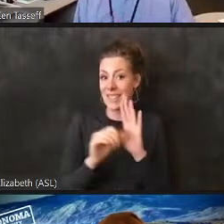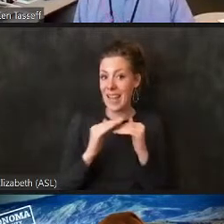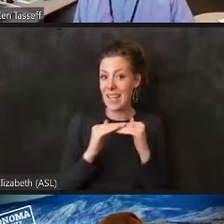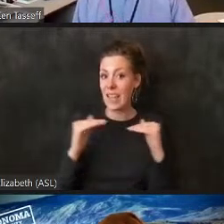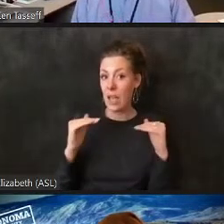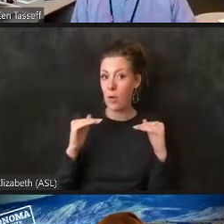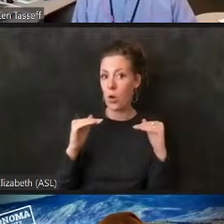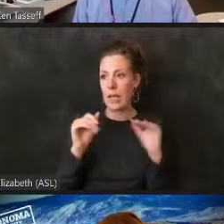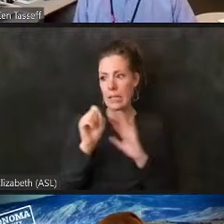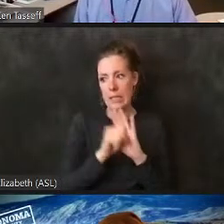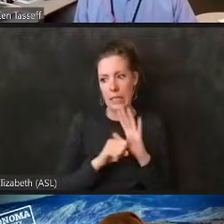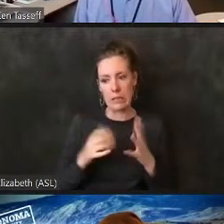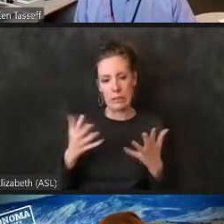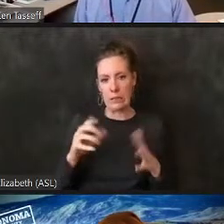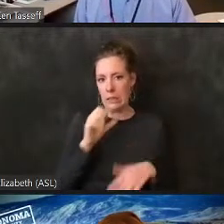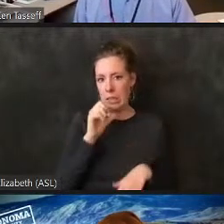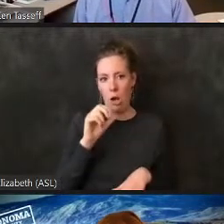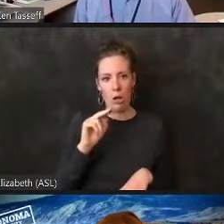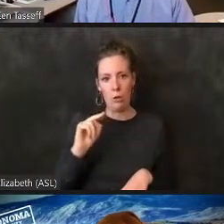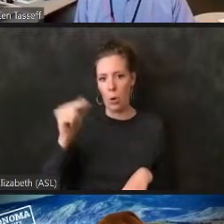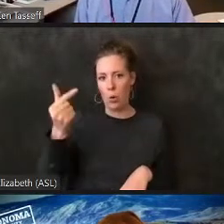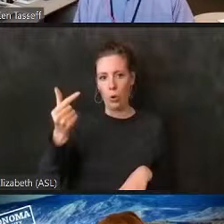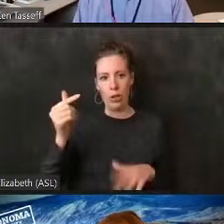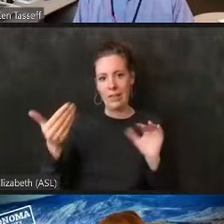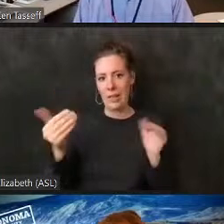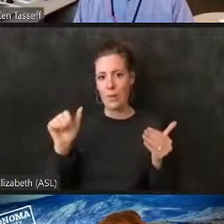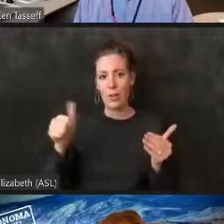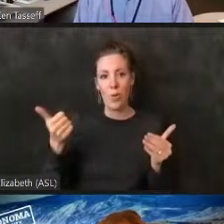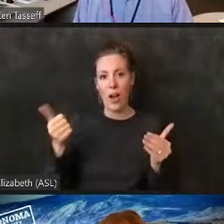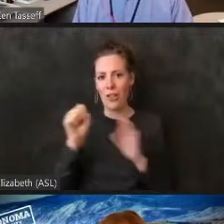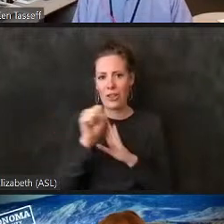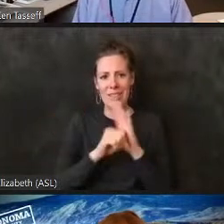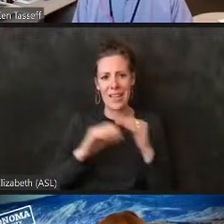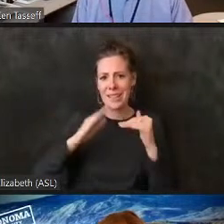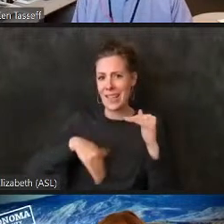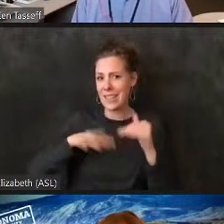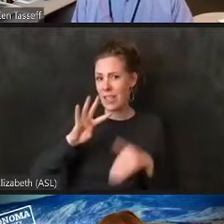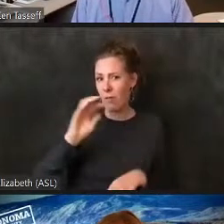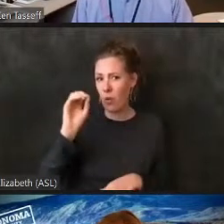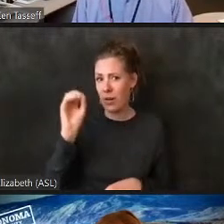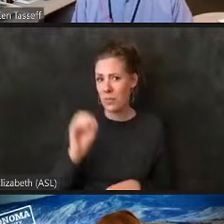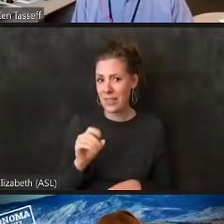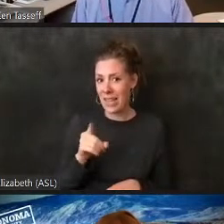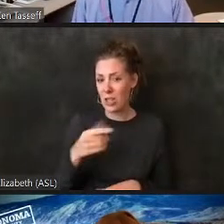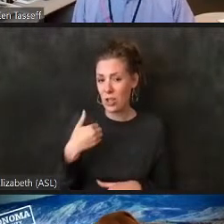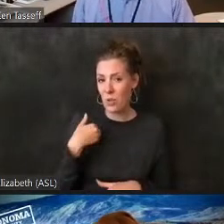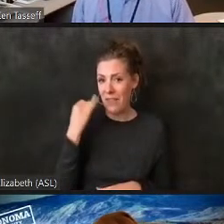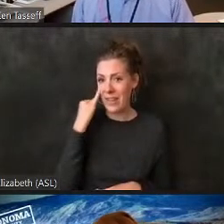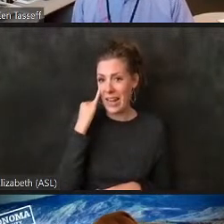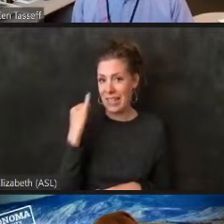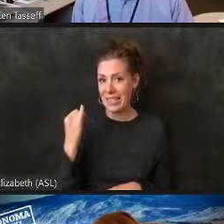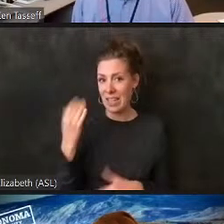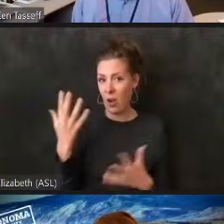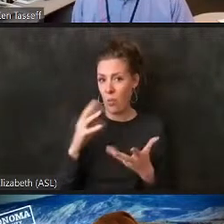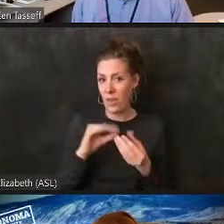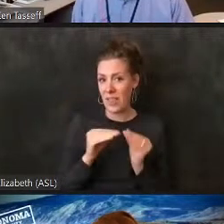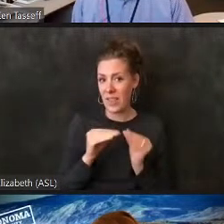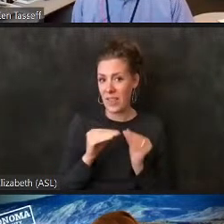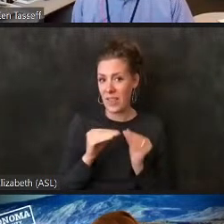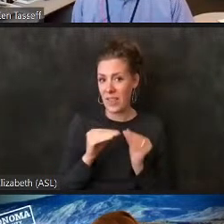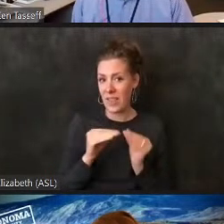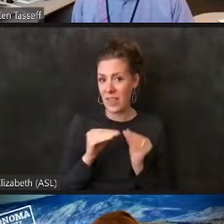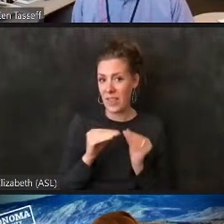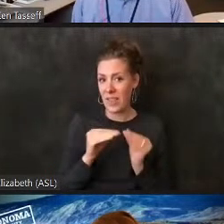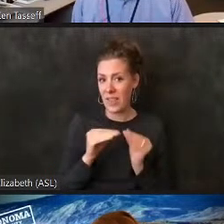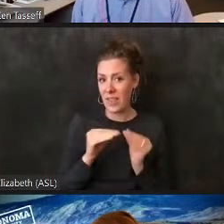yendo a los brazos de las personas comparado a otros estados? Yo pienso que es menos de 4%. No saben ni idea cuál número